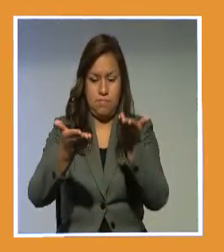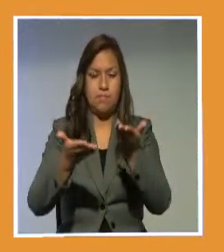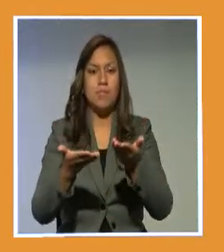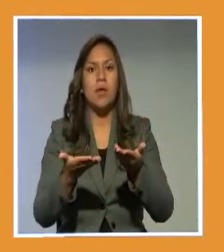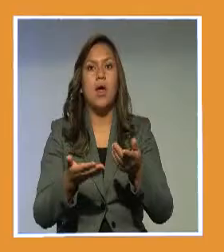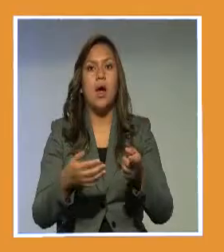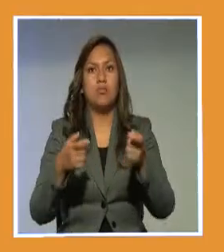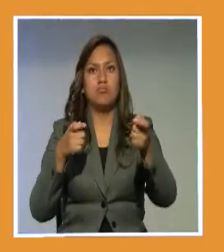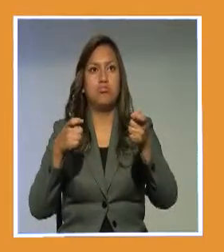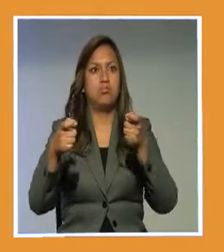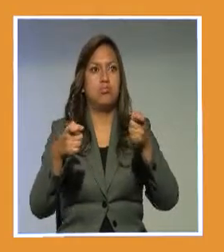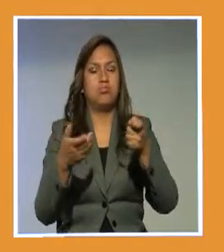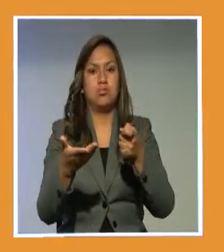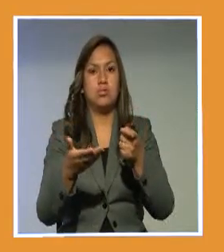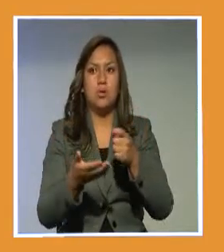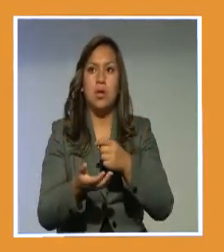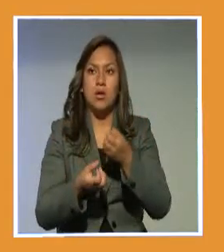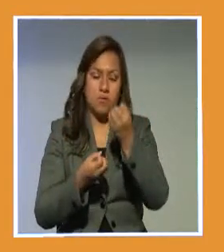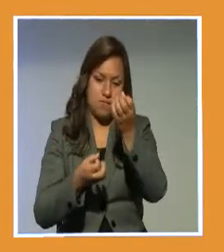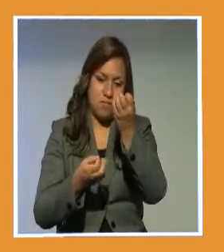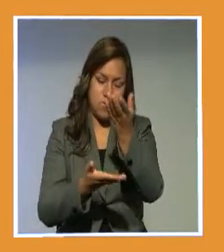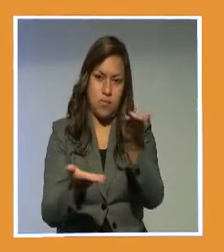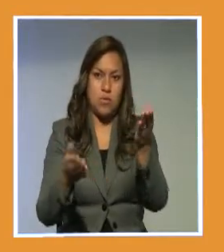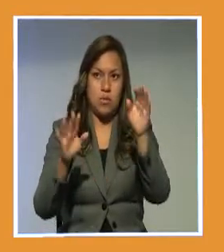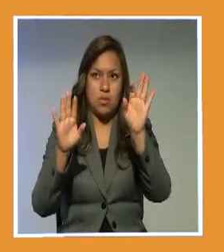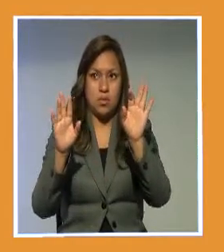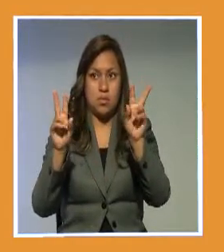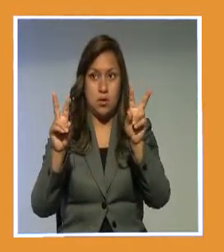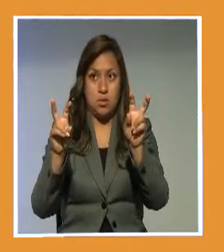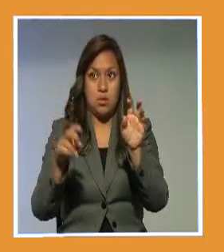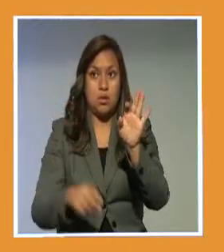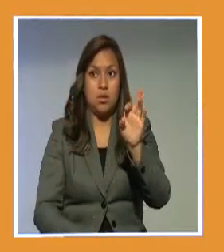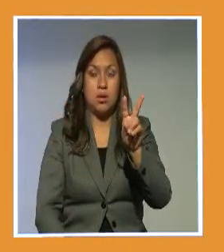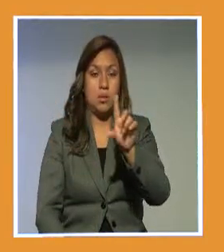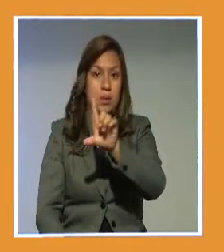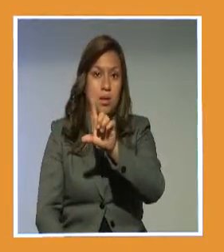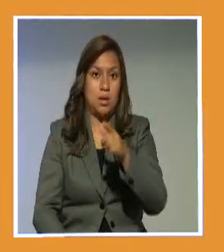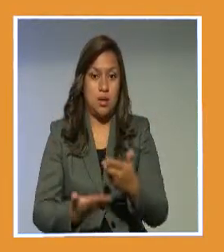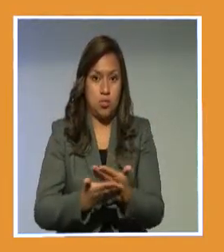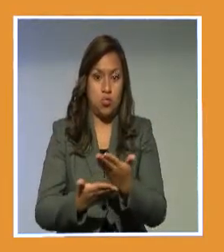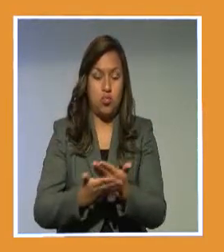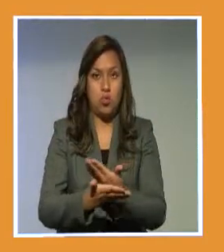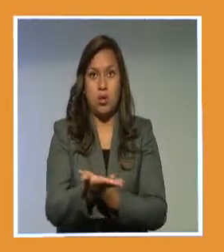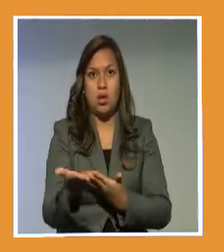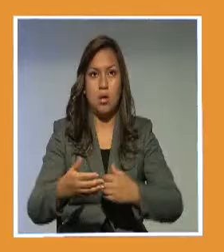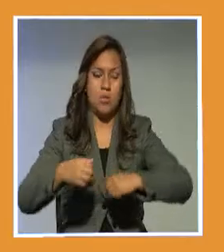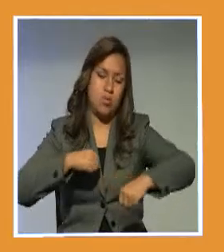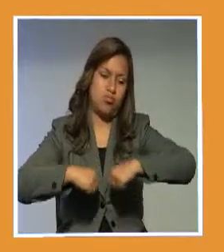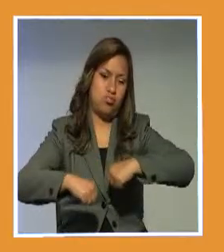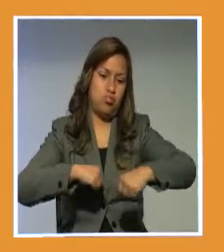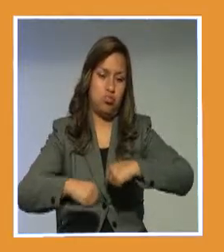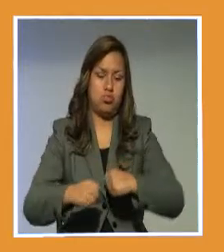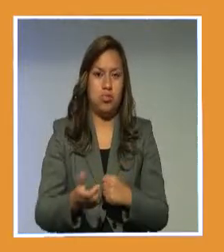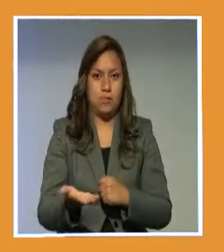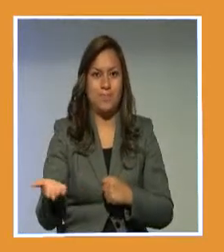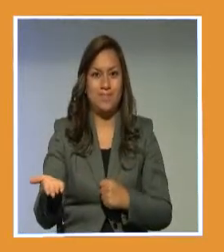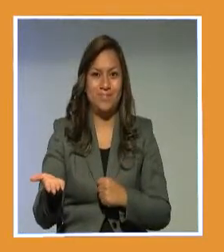este mes, también estará informando a través de los medios legislativos, pues las novedades, los temas de tratamiento y todo lo que